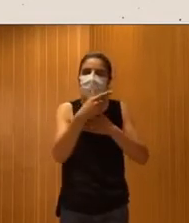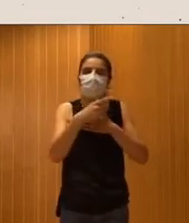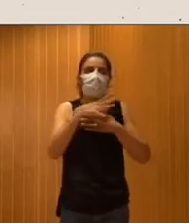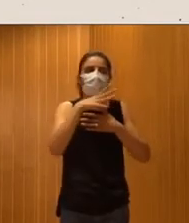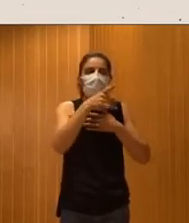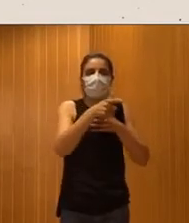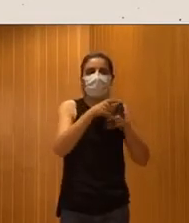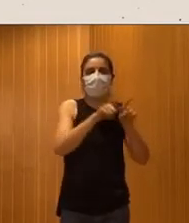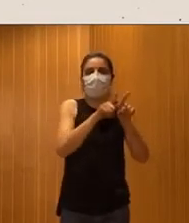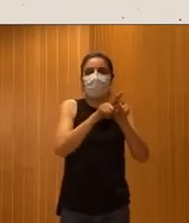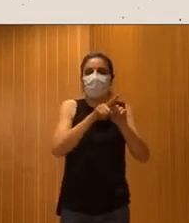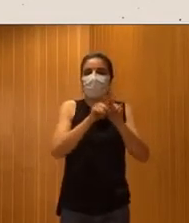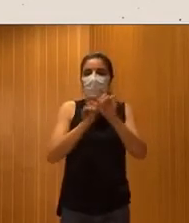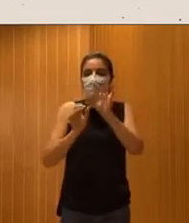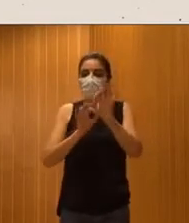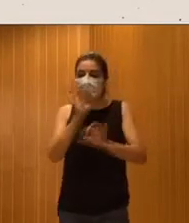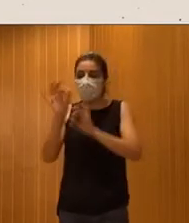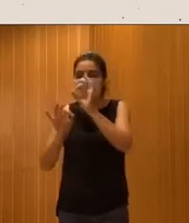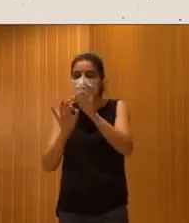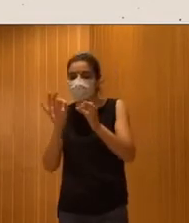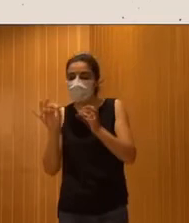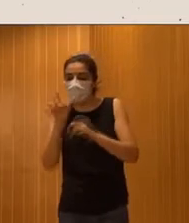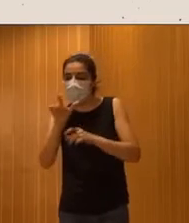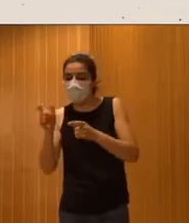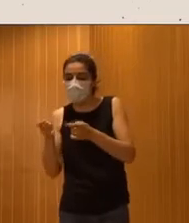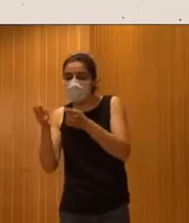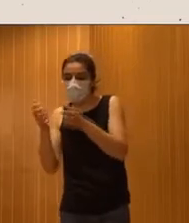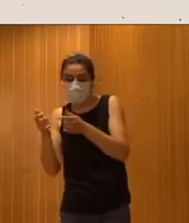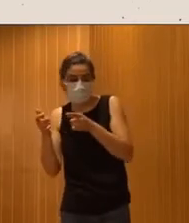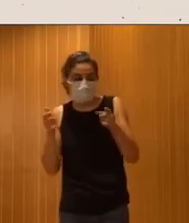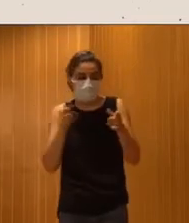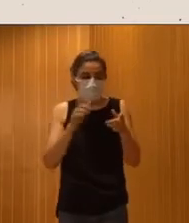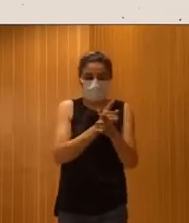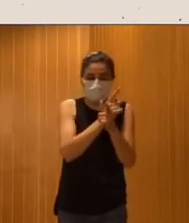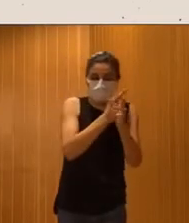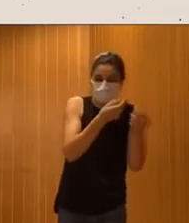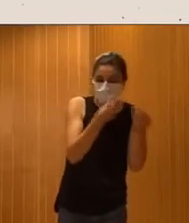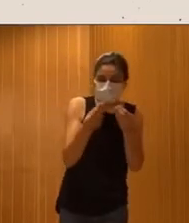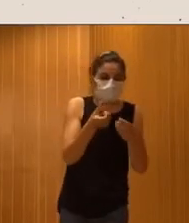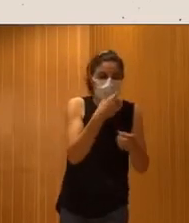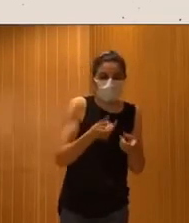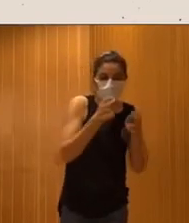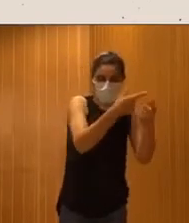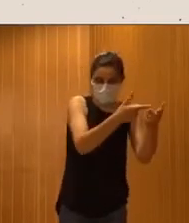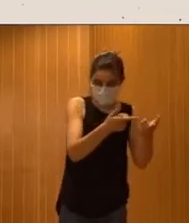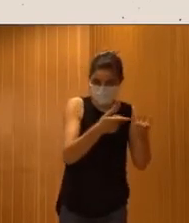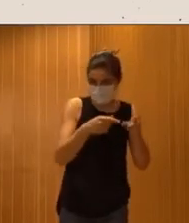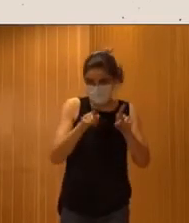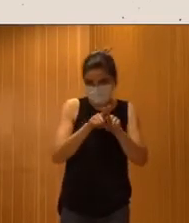por conveniencia organizativa. Esto lo conservamos de la definición norteamericana.